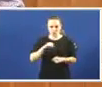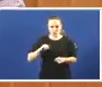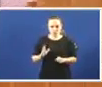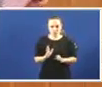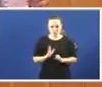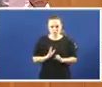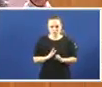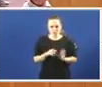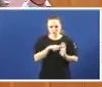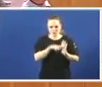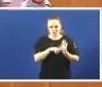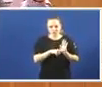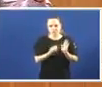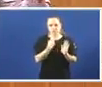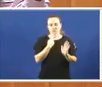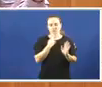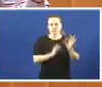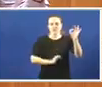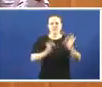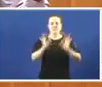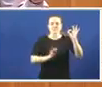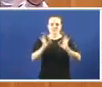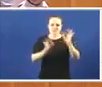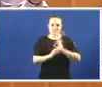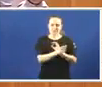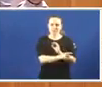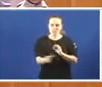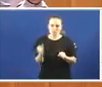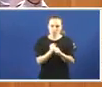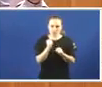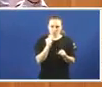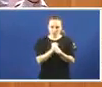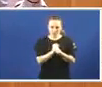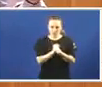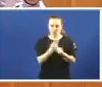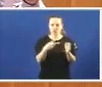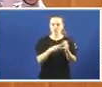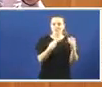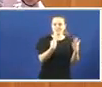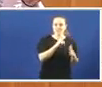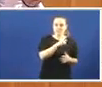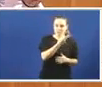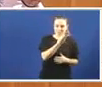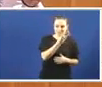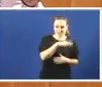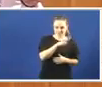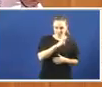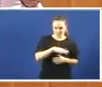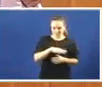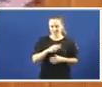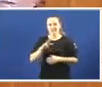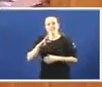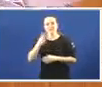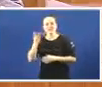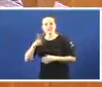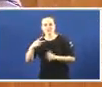E resulta que a taxa de variación da poboación ocupada primer trimestre do ano 2007, terceiro trimestre do ano 2017,